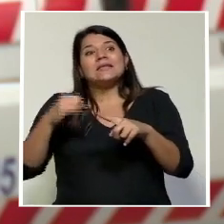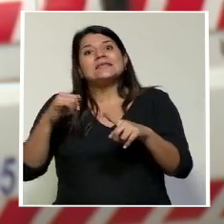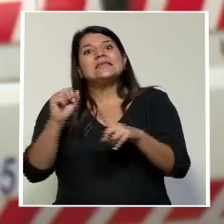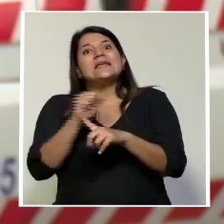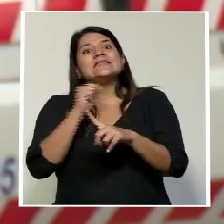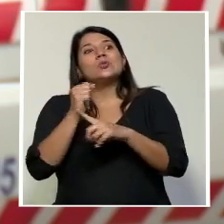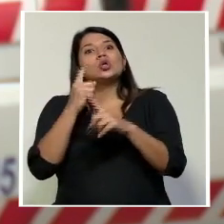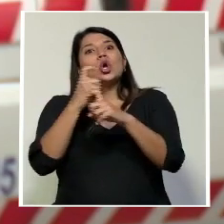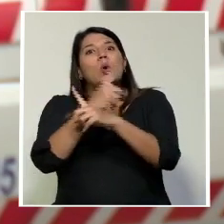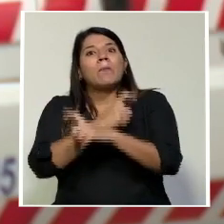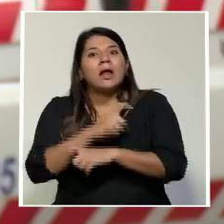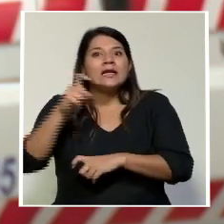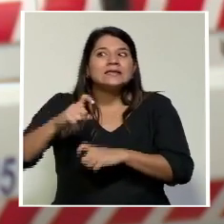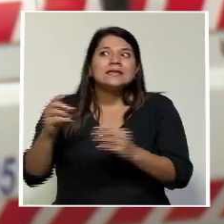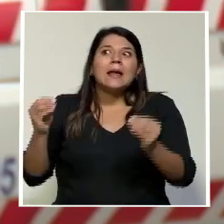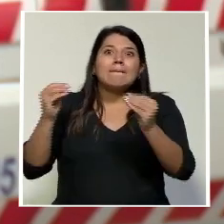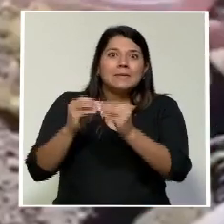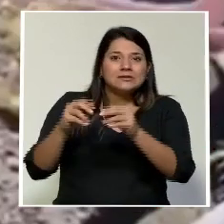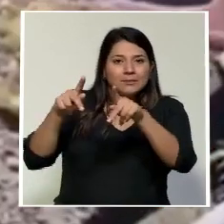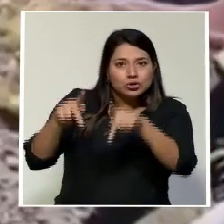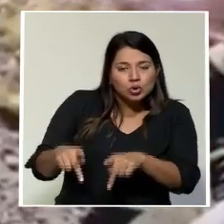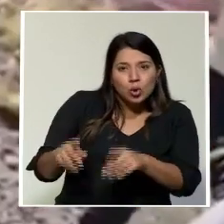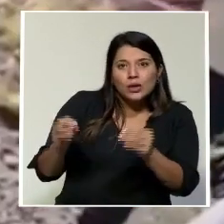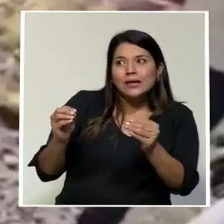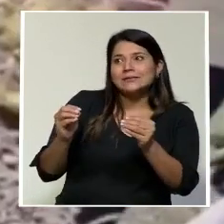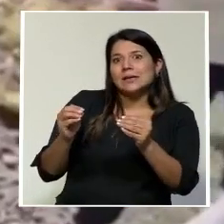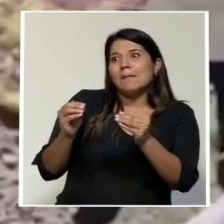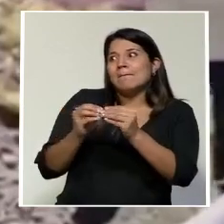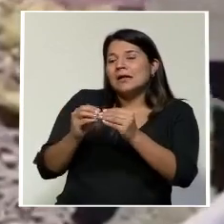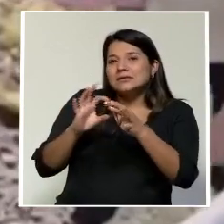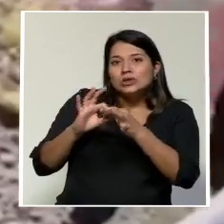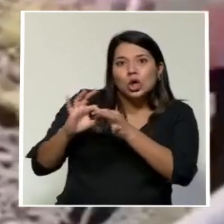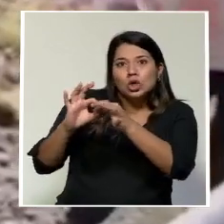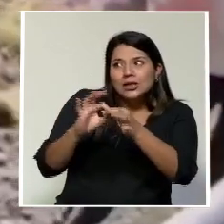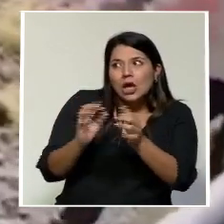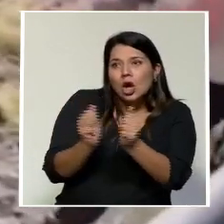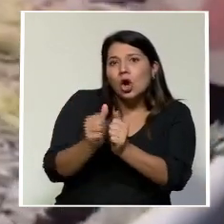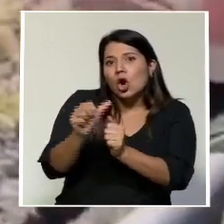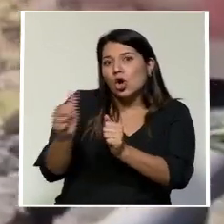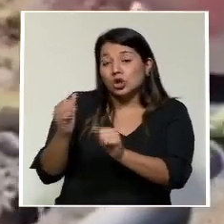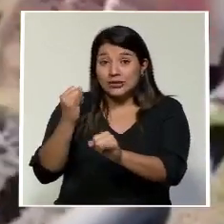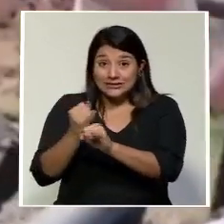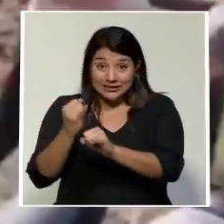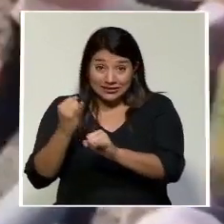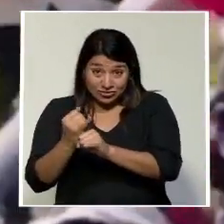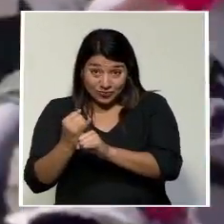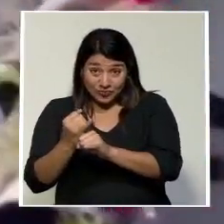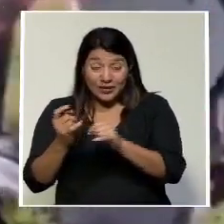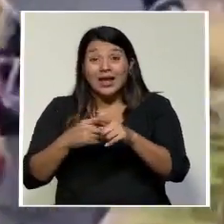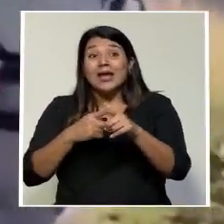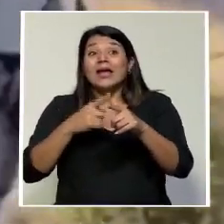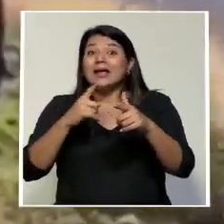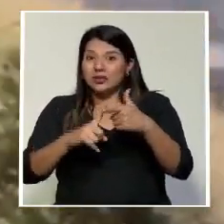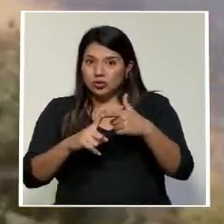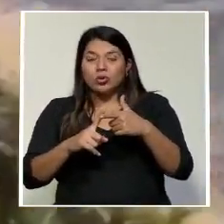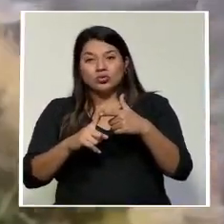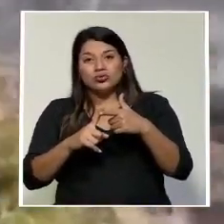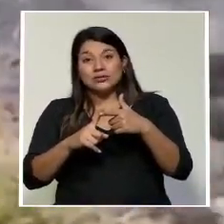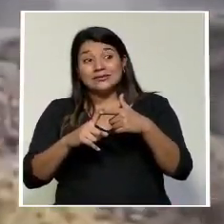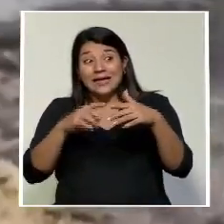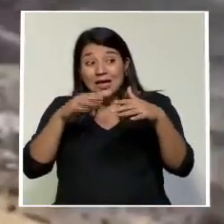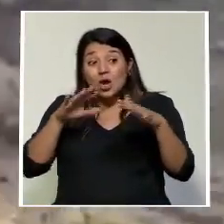recursos, más personal, más equipo, la coordinación con otras instituciones y el acceso al sitio va a ser la diferencia de cómo